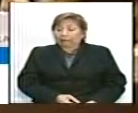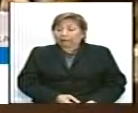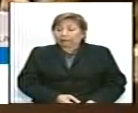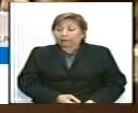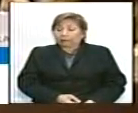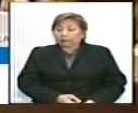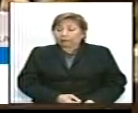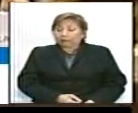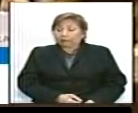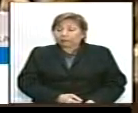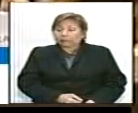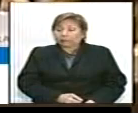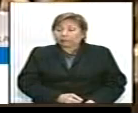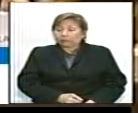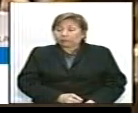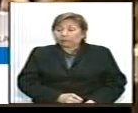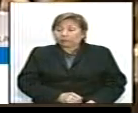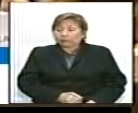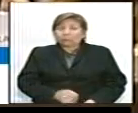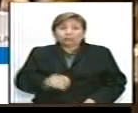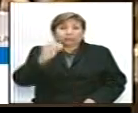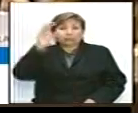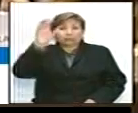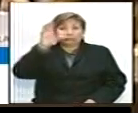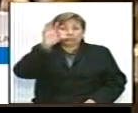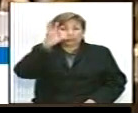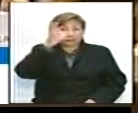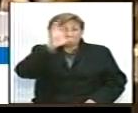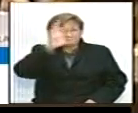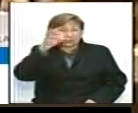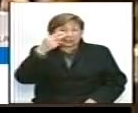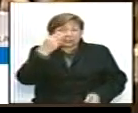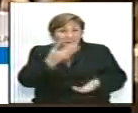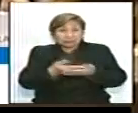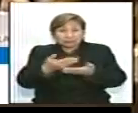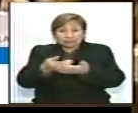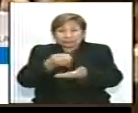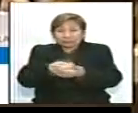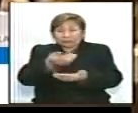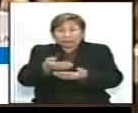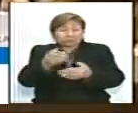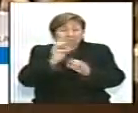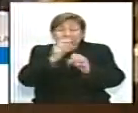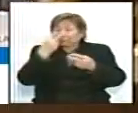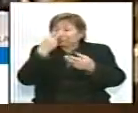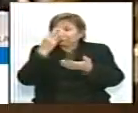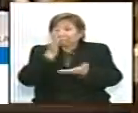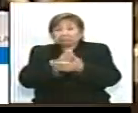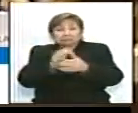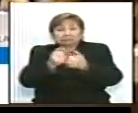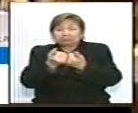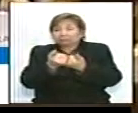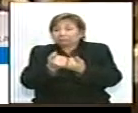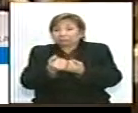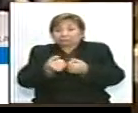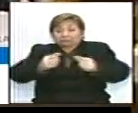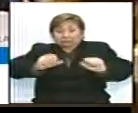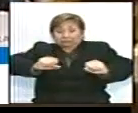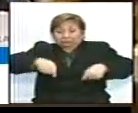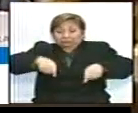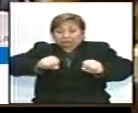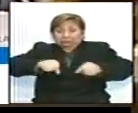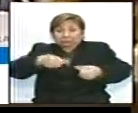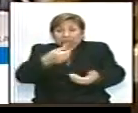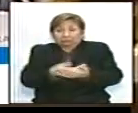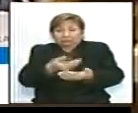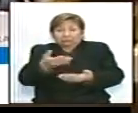No funcionan. Hay motos paralizadas, hay equipos de comunicación paralizados. ¿Por qué? Como es una licitación